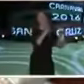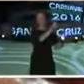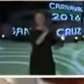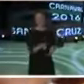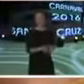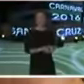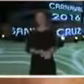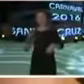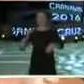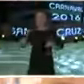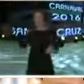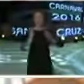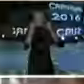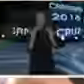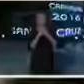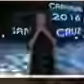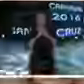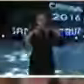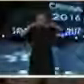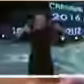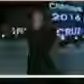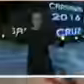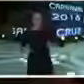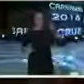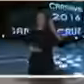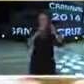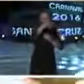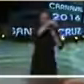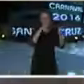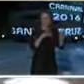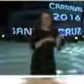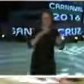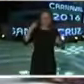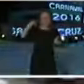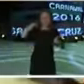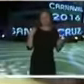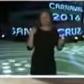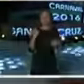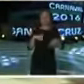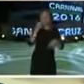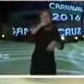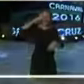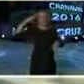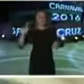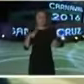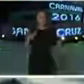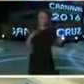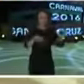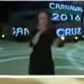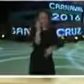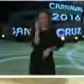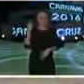Por primera vez juntas en un escenario por Gran Canaria, drag y la trancas salamandras. Y por Tenerife,